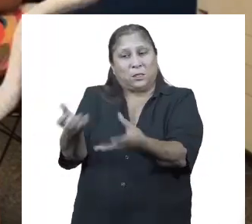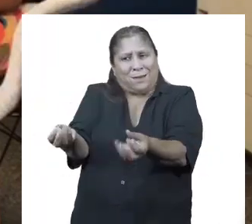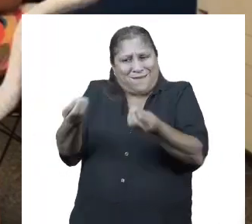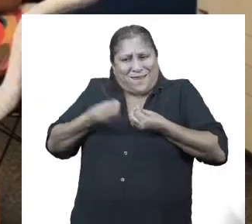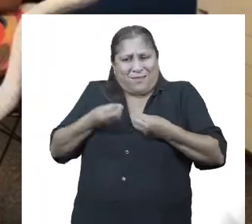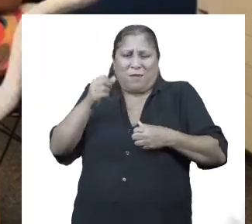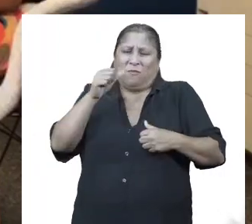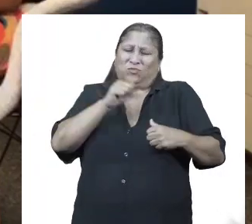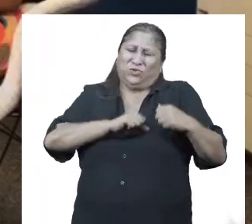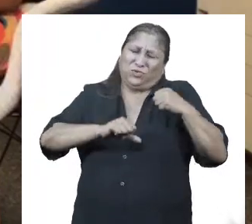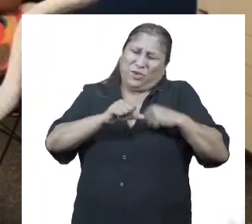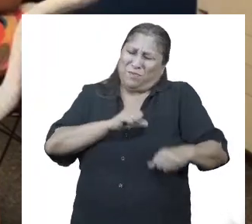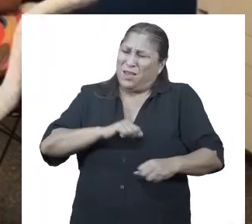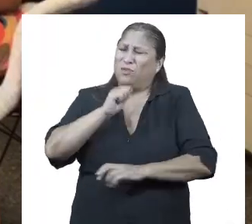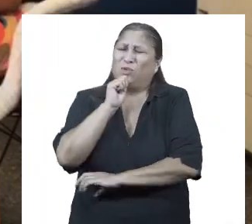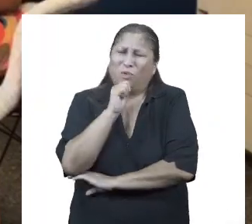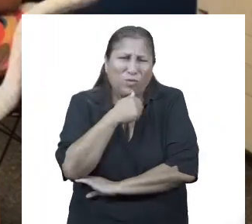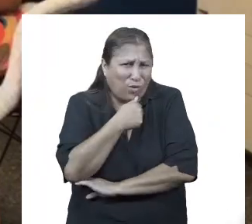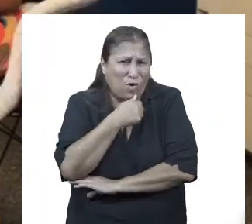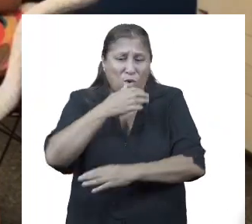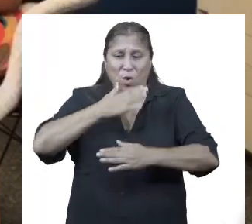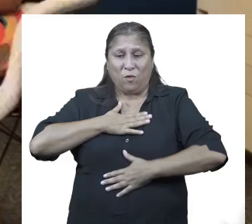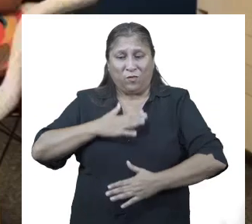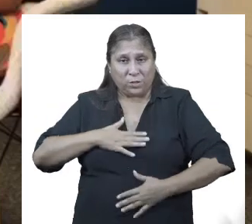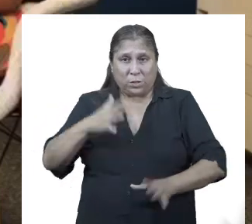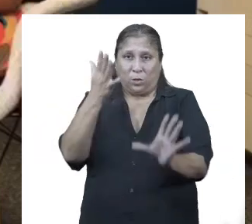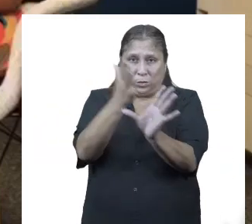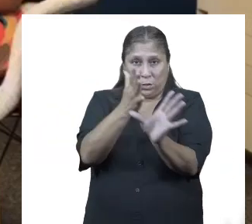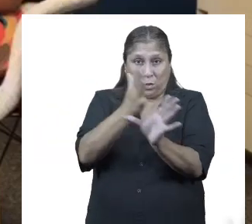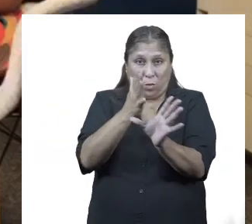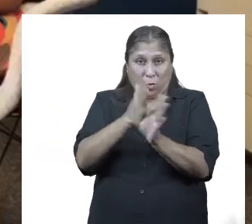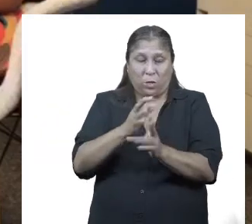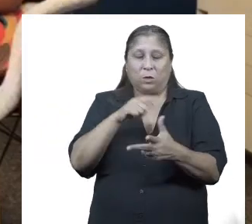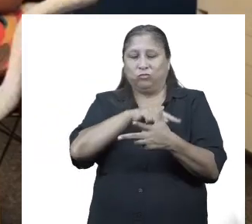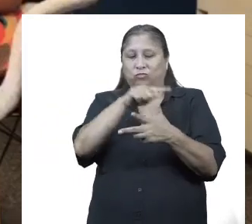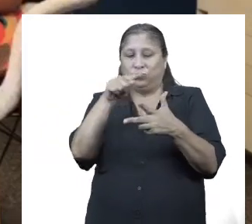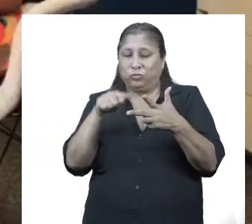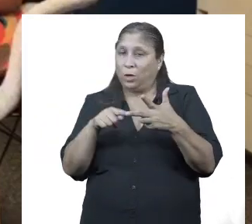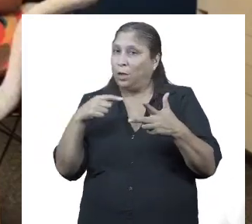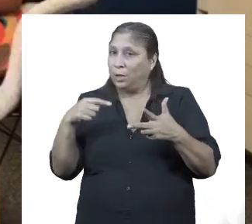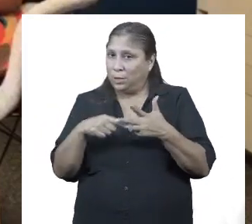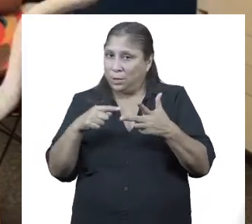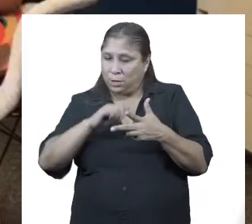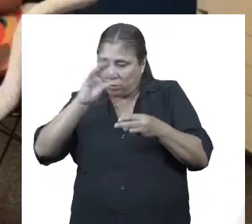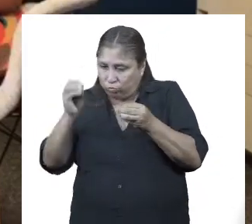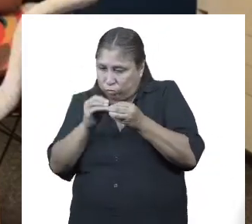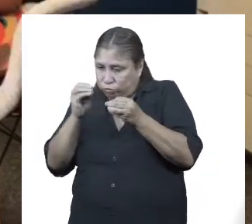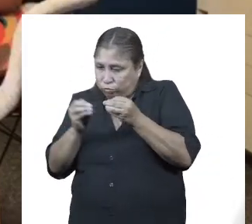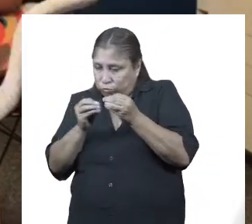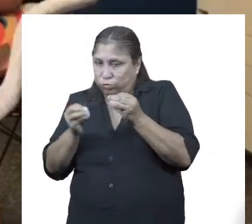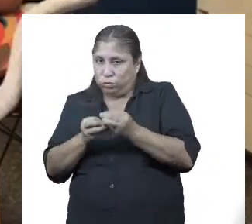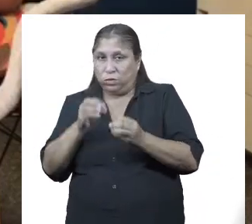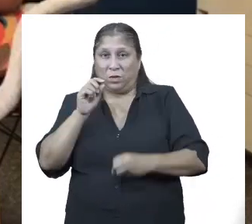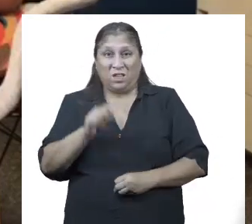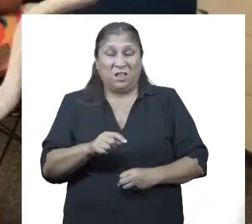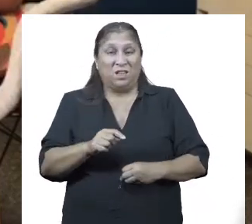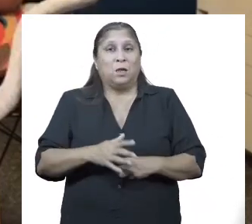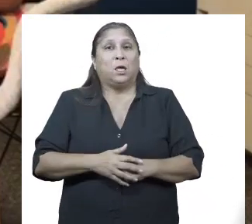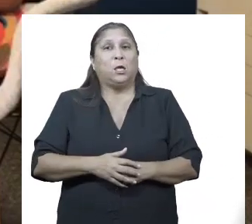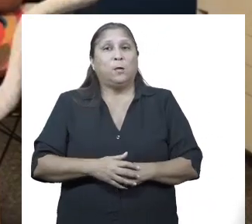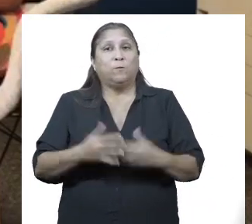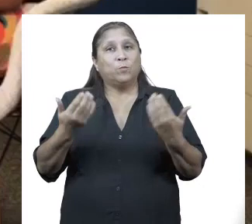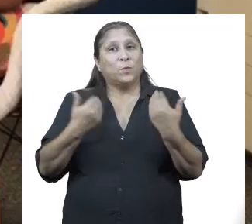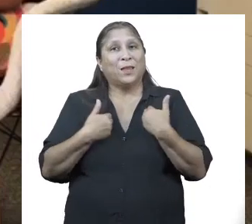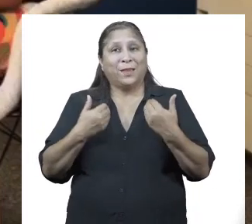que le genera dolores físicos y psicológicos. Se hace de manera acumulativa, ¿no? Y